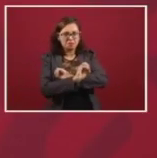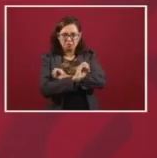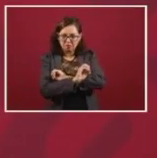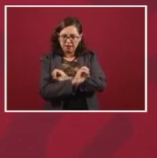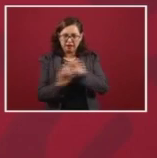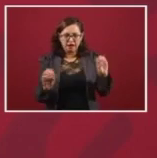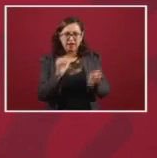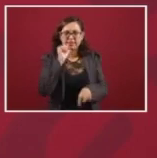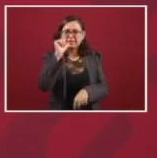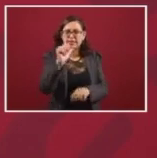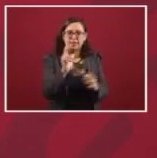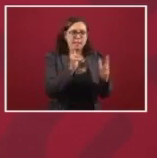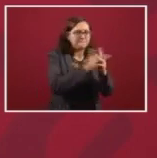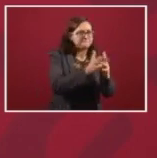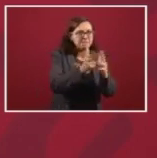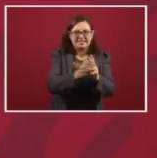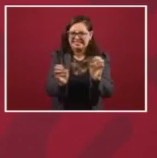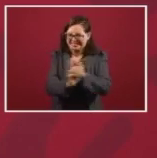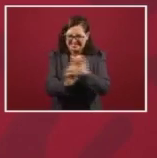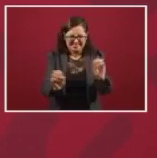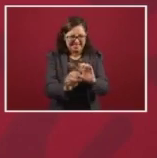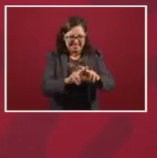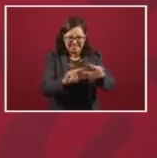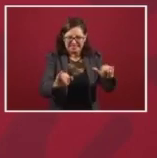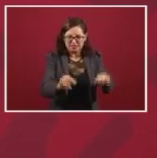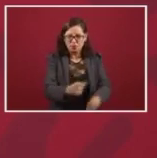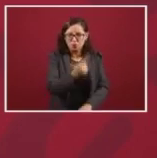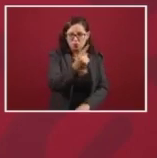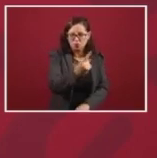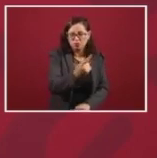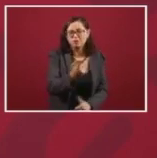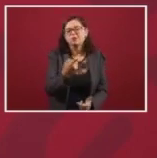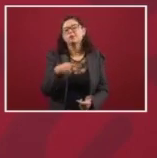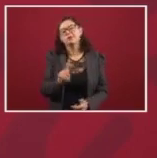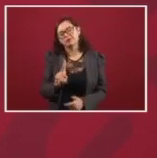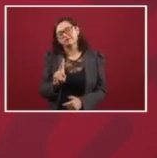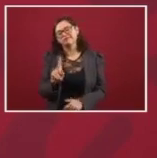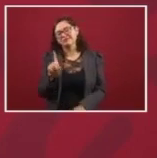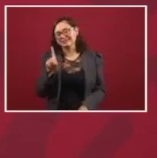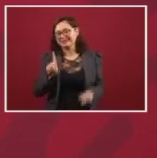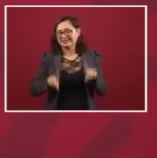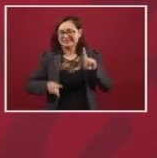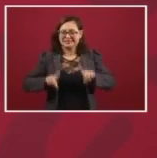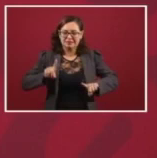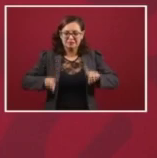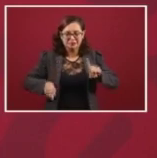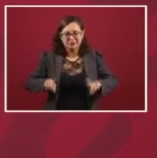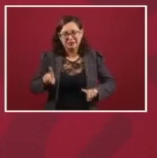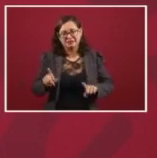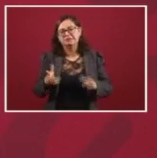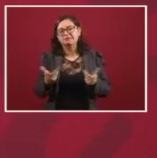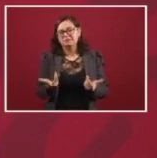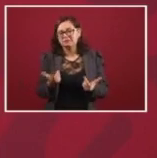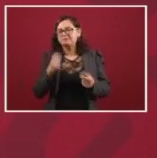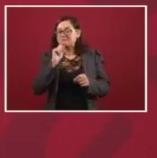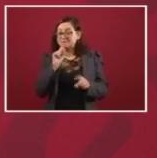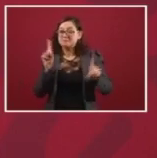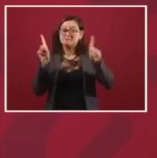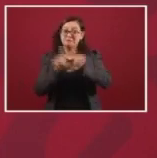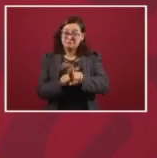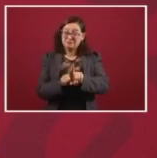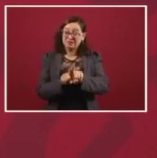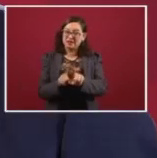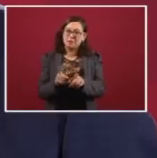Entonces, sí tiene mucho que ver con el llamado crimen organizado.